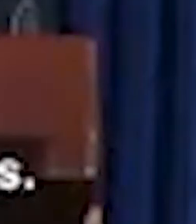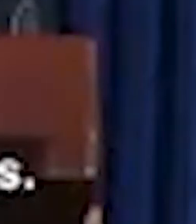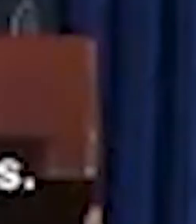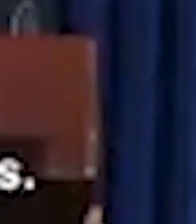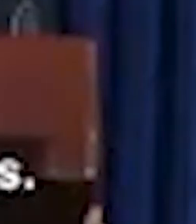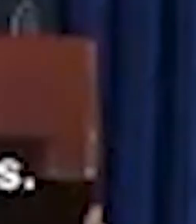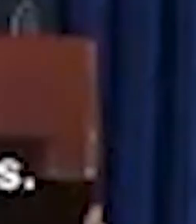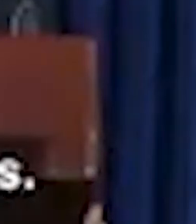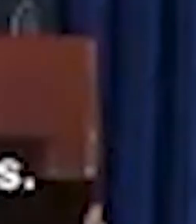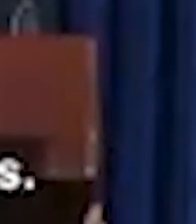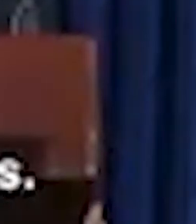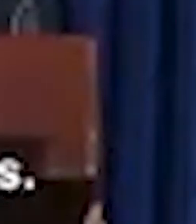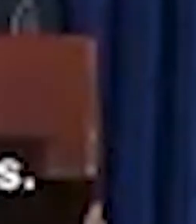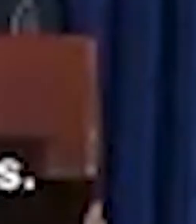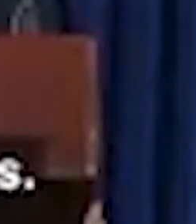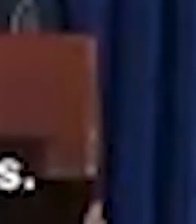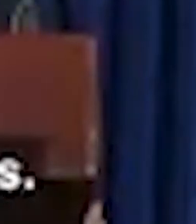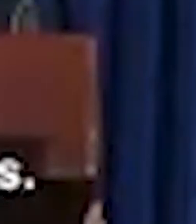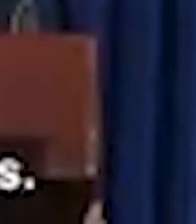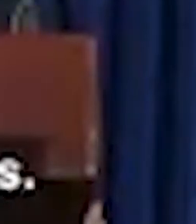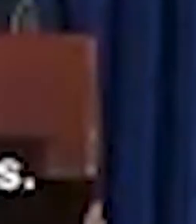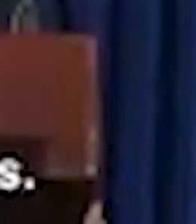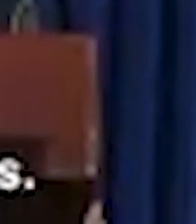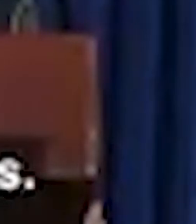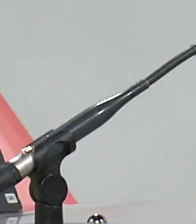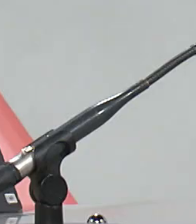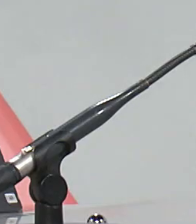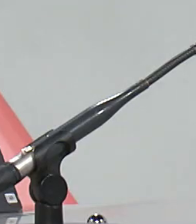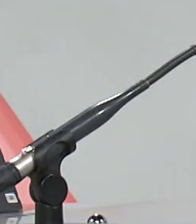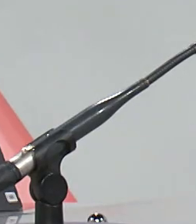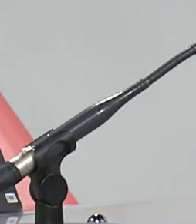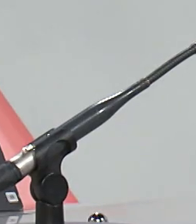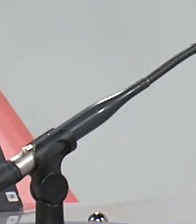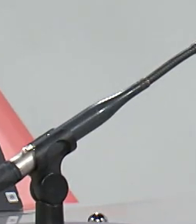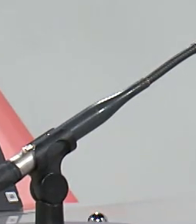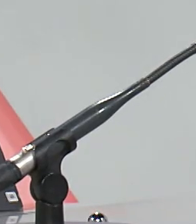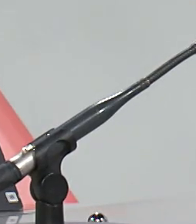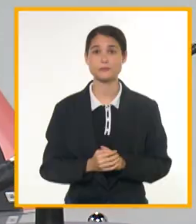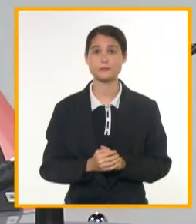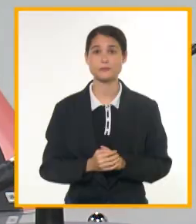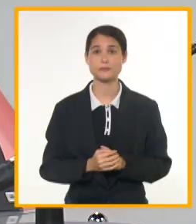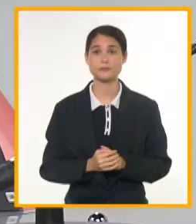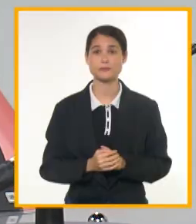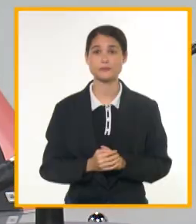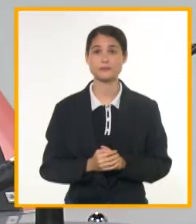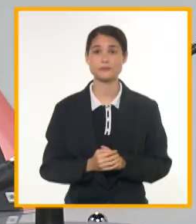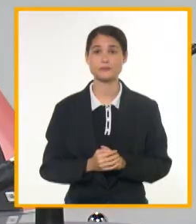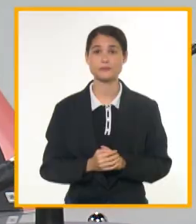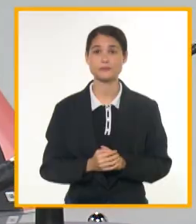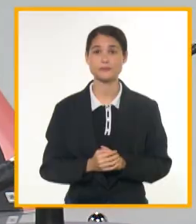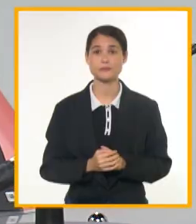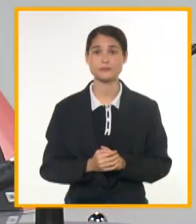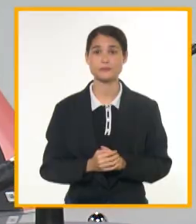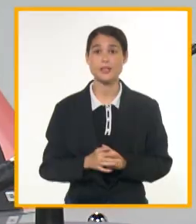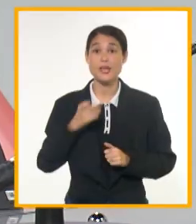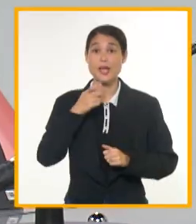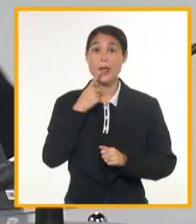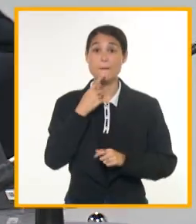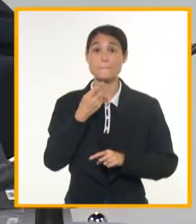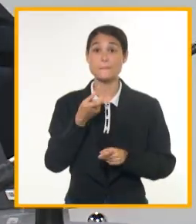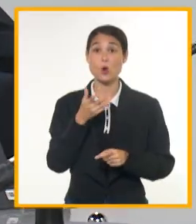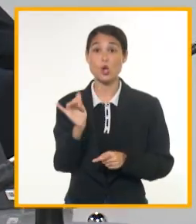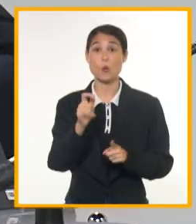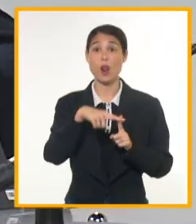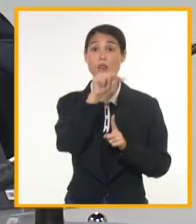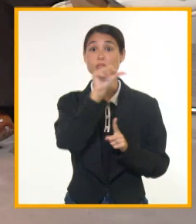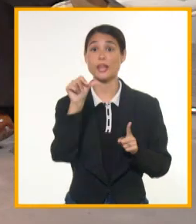migrated to other countries. Bueno, iba a decir, Y es sobre el tema de los médicos cubanos, que era uno de los temas,